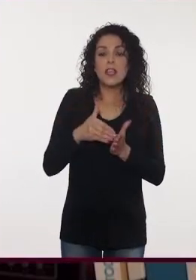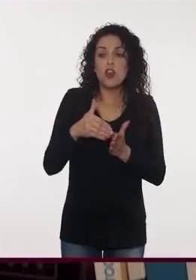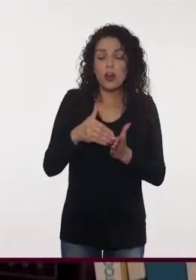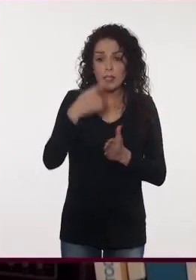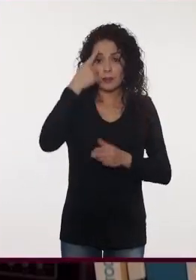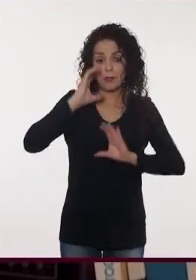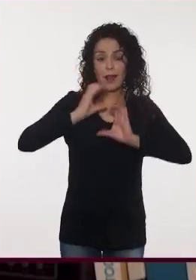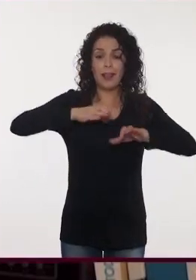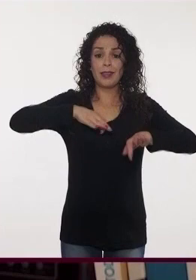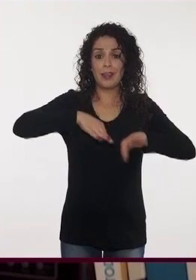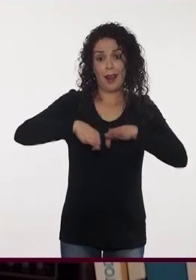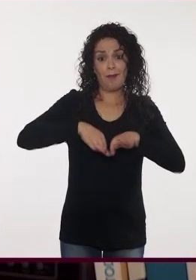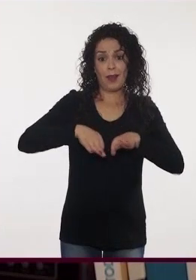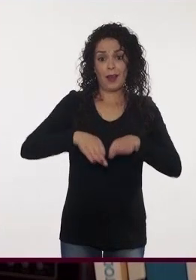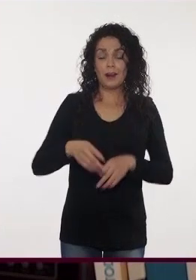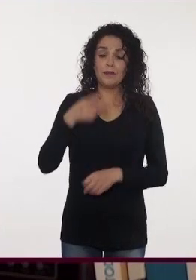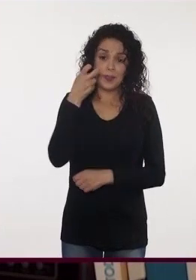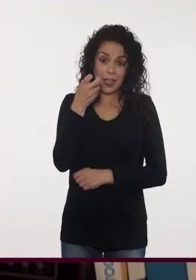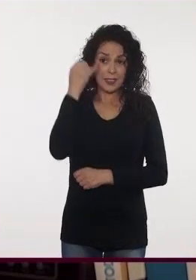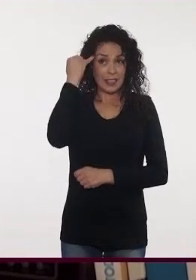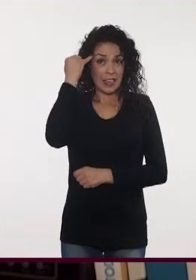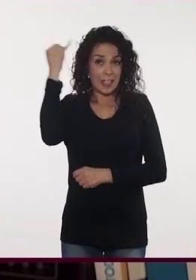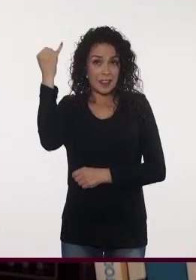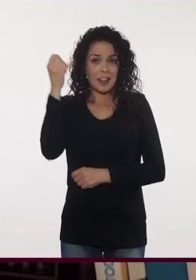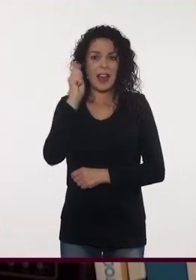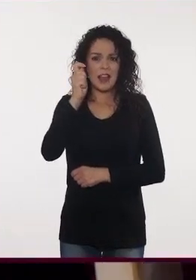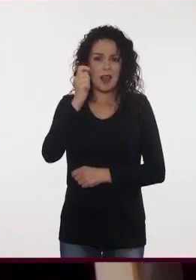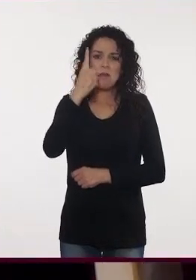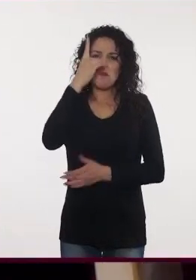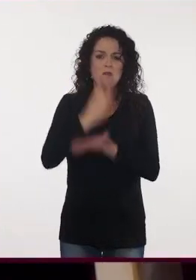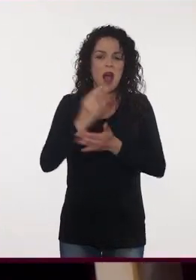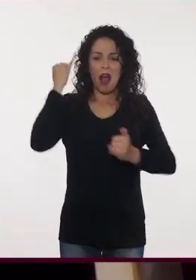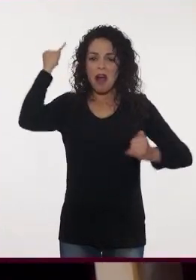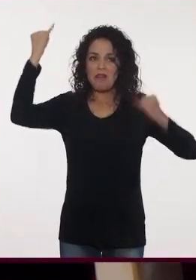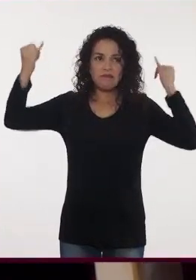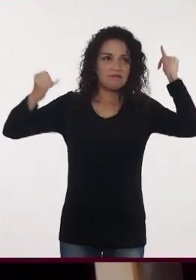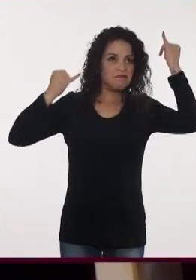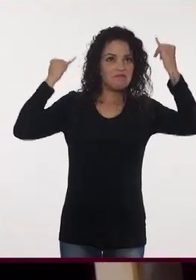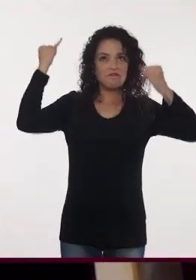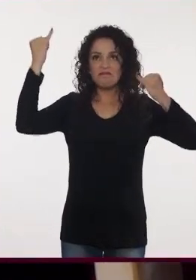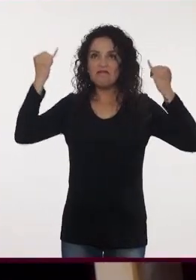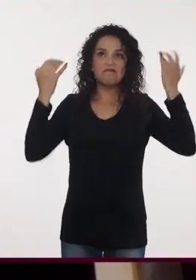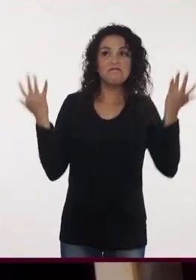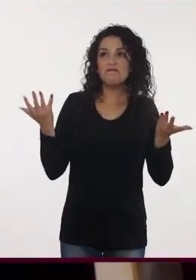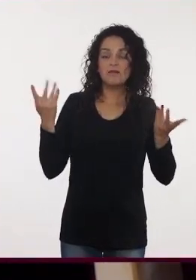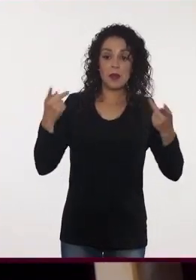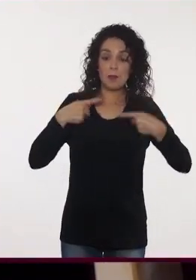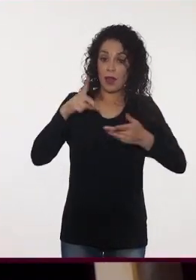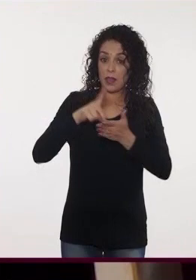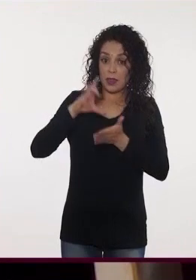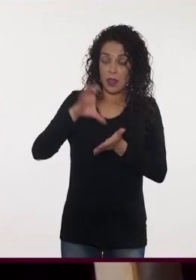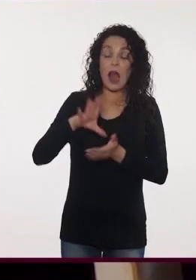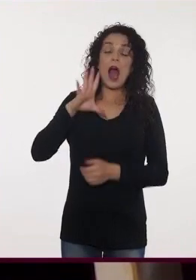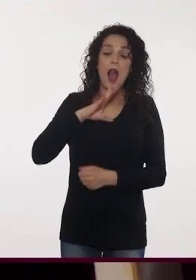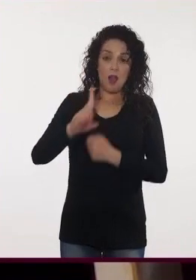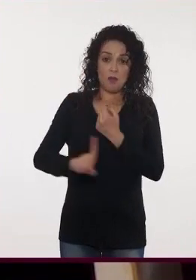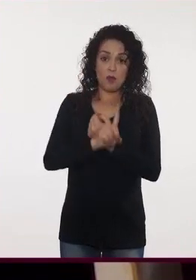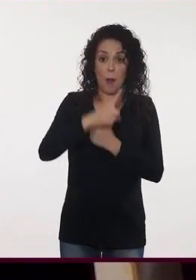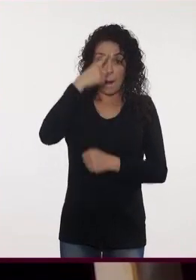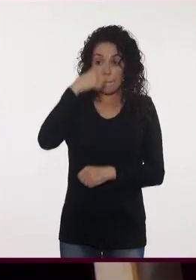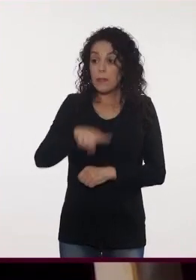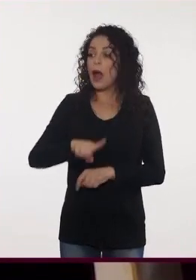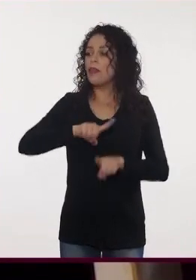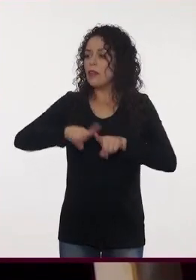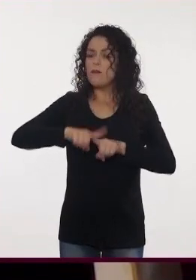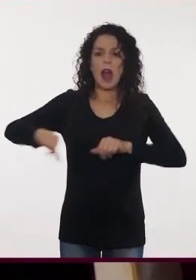Lo cierto es que estas ideas no son más que prejuicios. La gente con una discapacidad puede tener problemas para ciertas